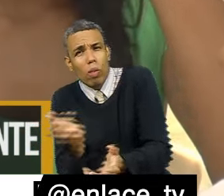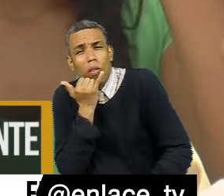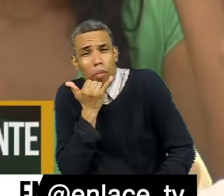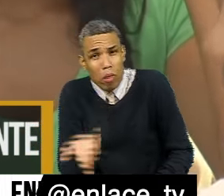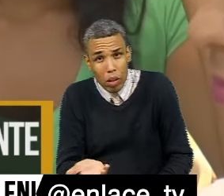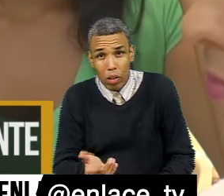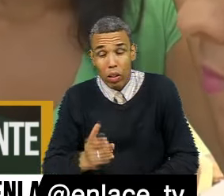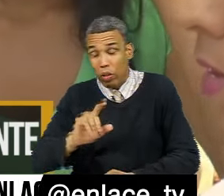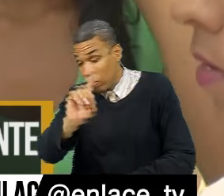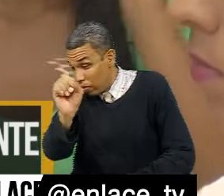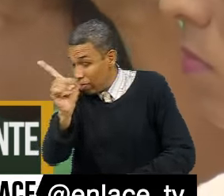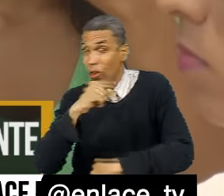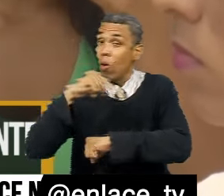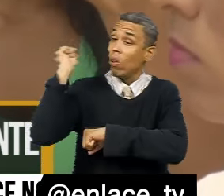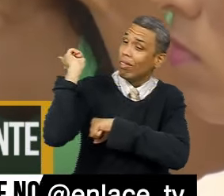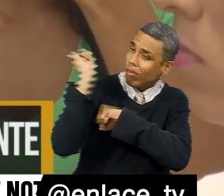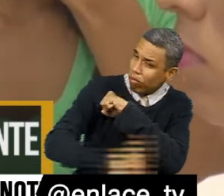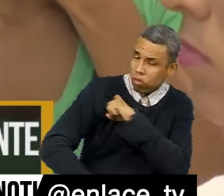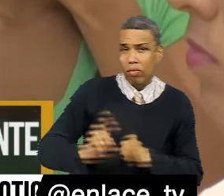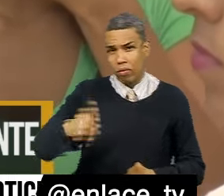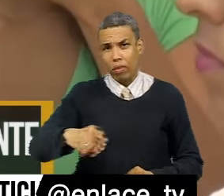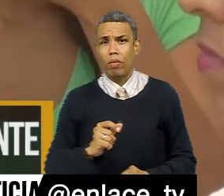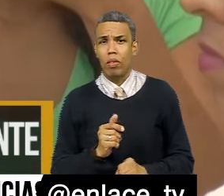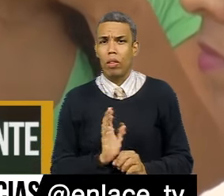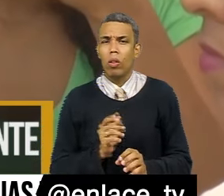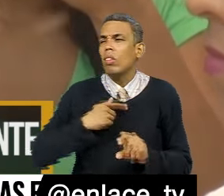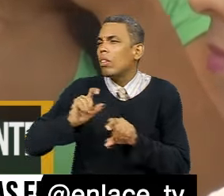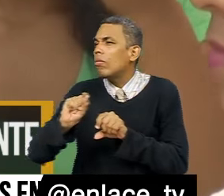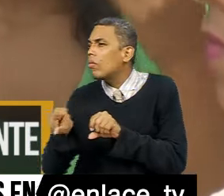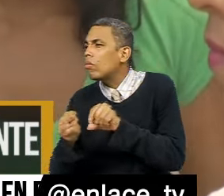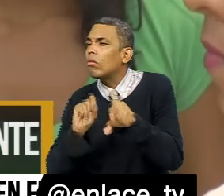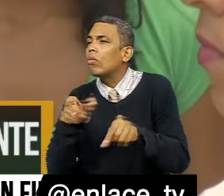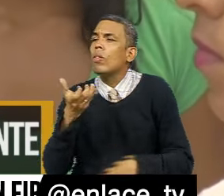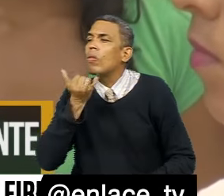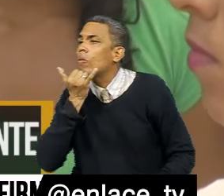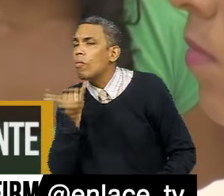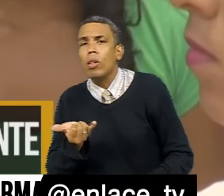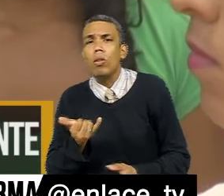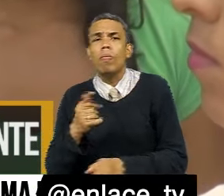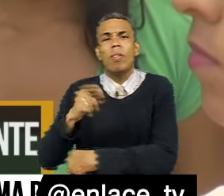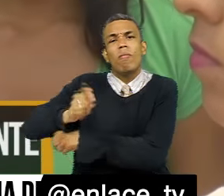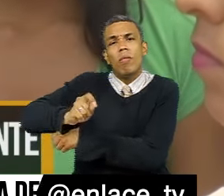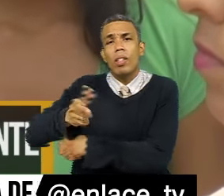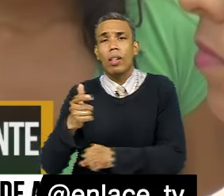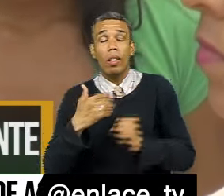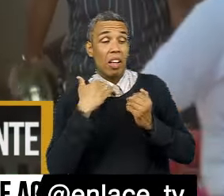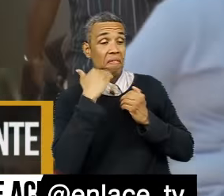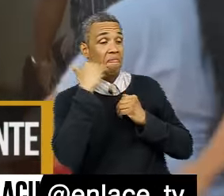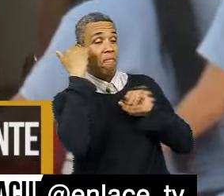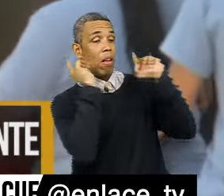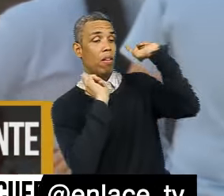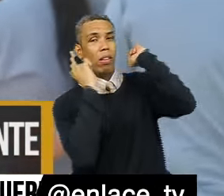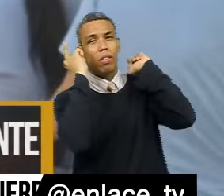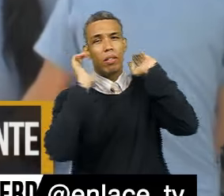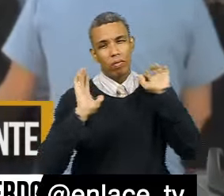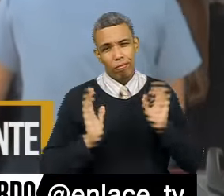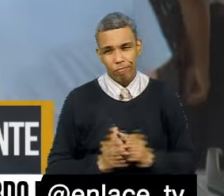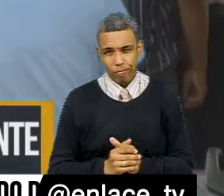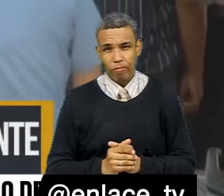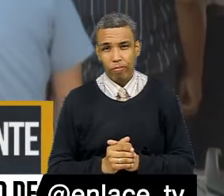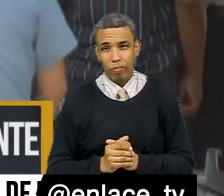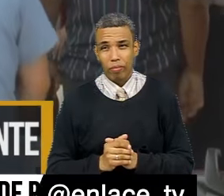de ellos. Hemos estado investigando y no nos dan información ni en la fiscalía ni nada en dónde están ellos. En este espacio de la